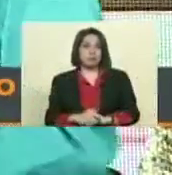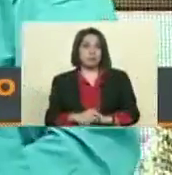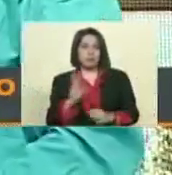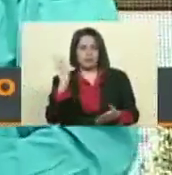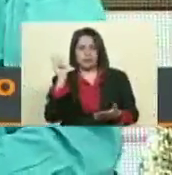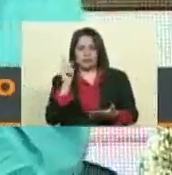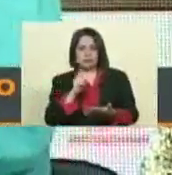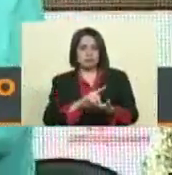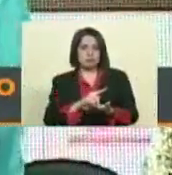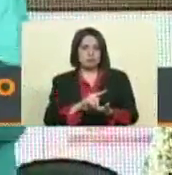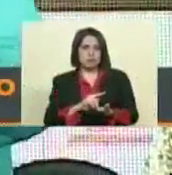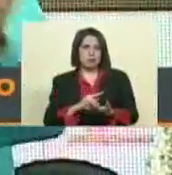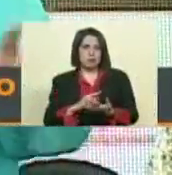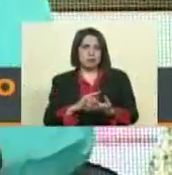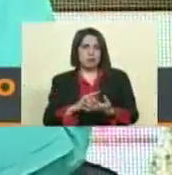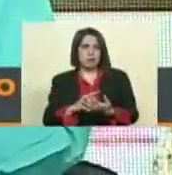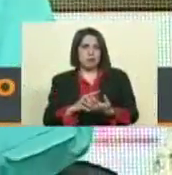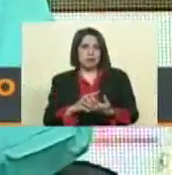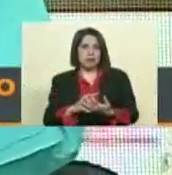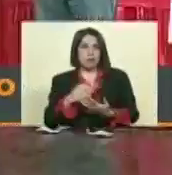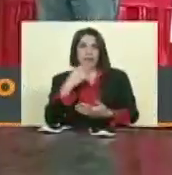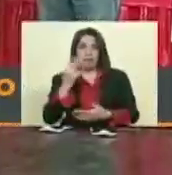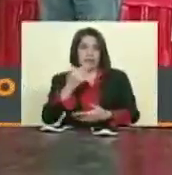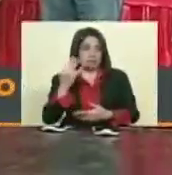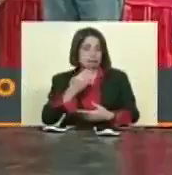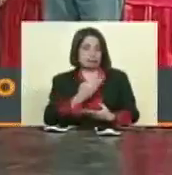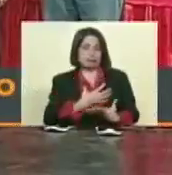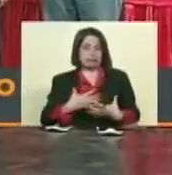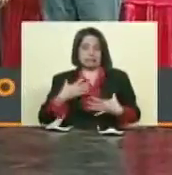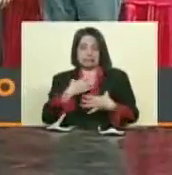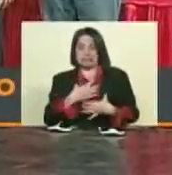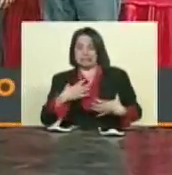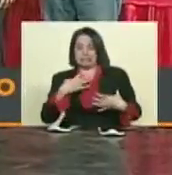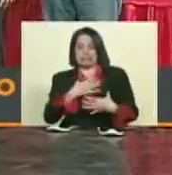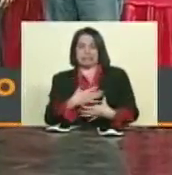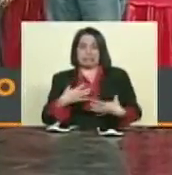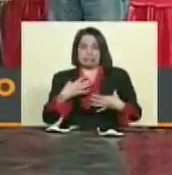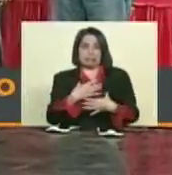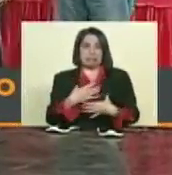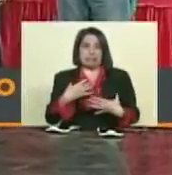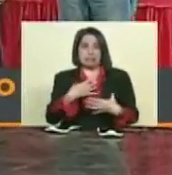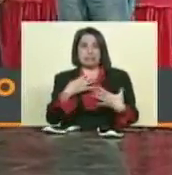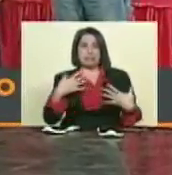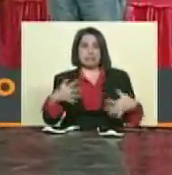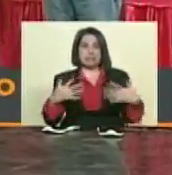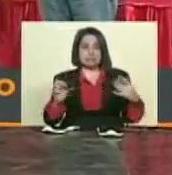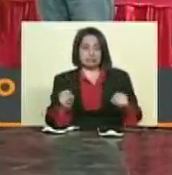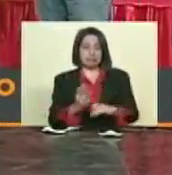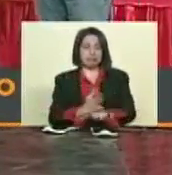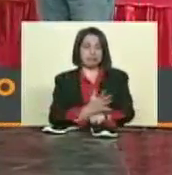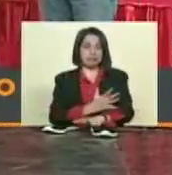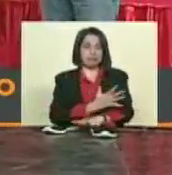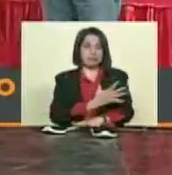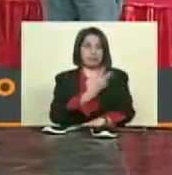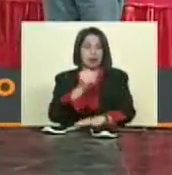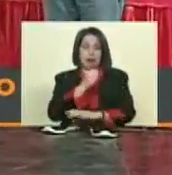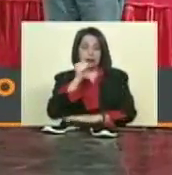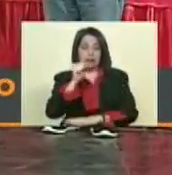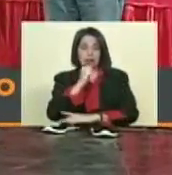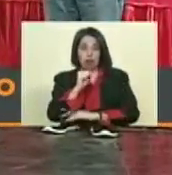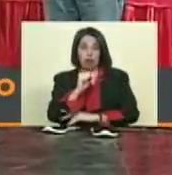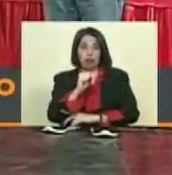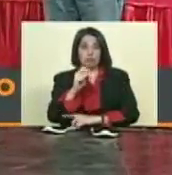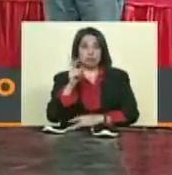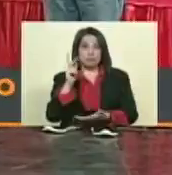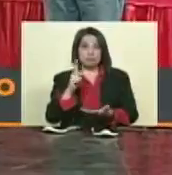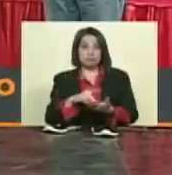llegan y, verdad, conmueven, van rumbo a El Salvador ahora, me dijeron. Por eso es que ellos estaban